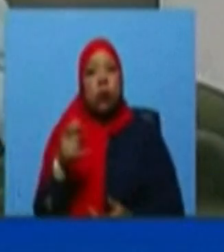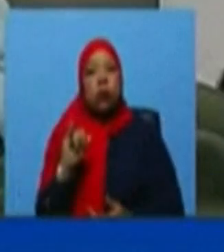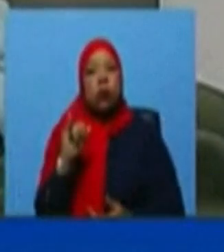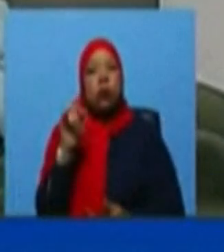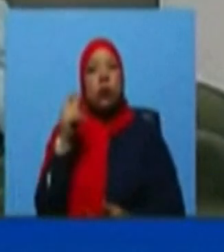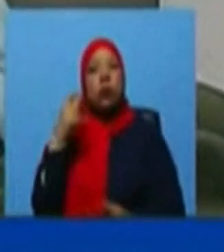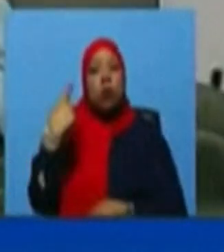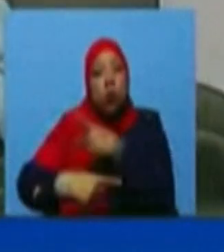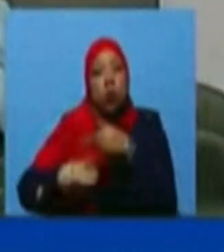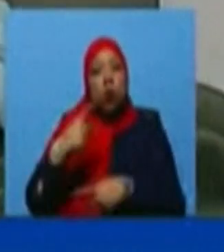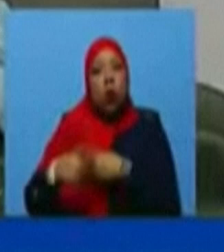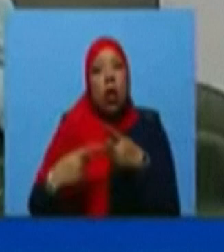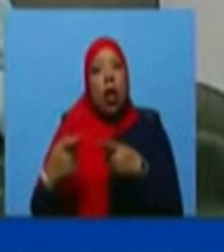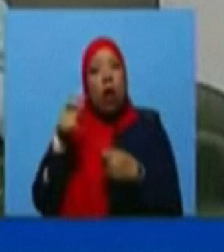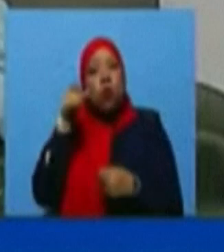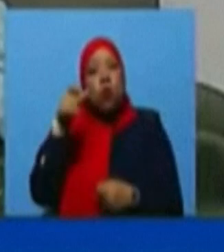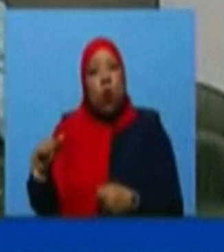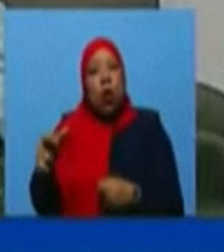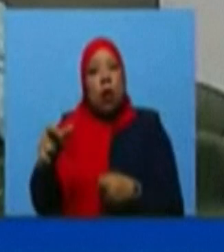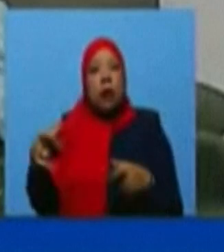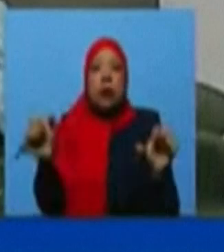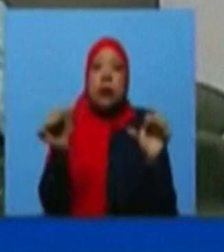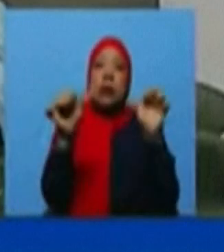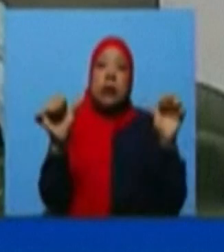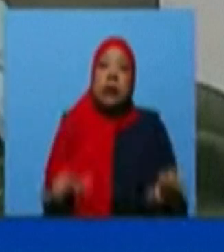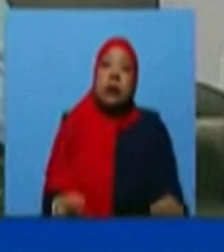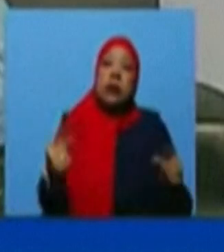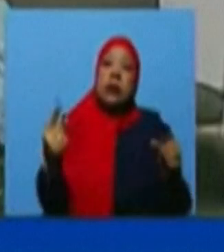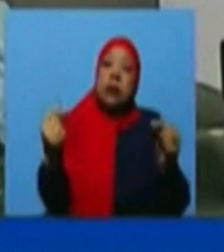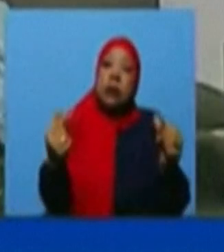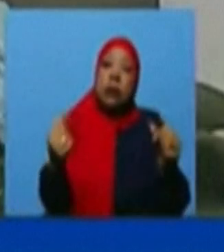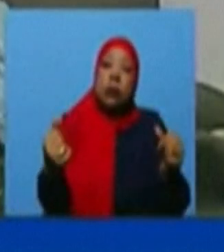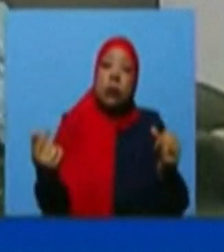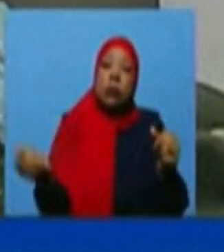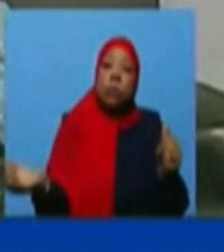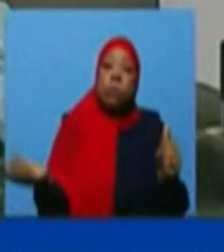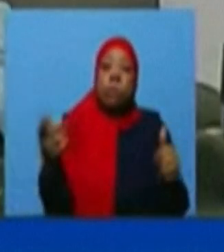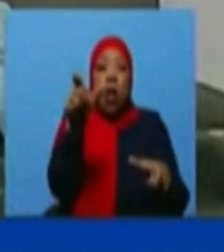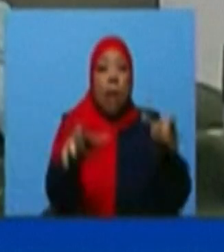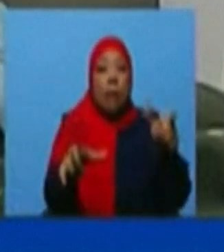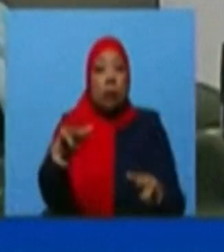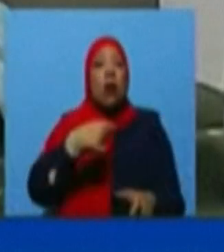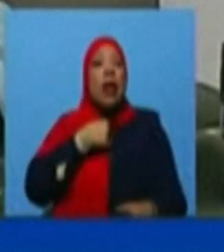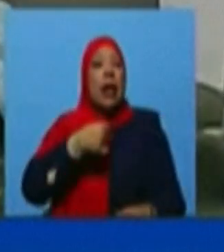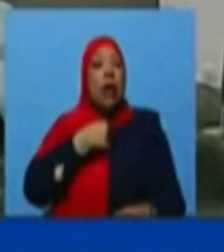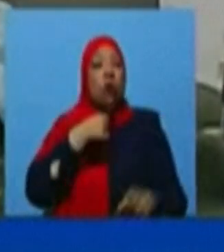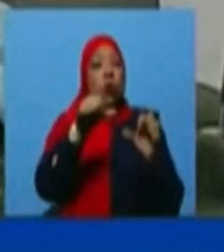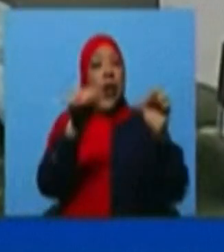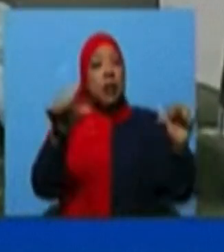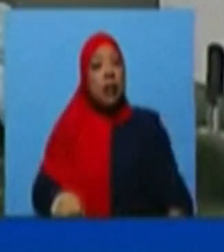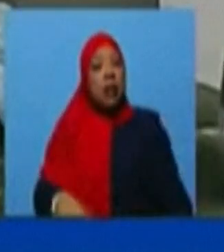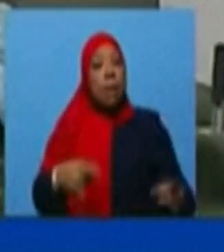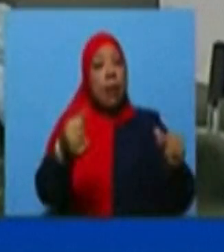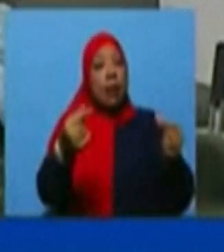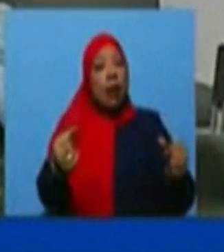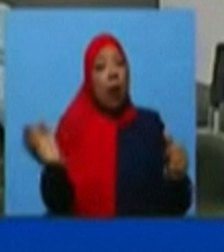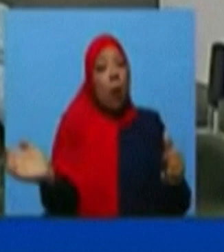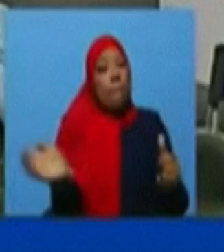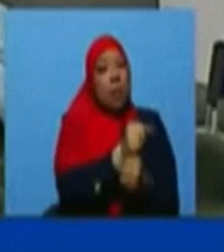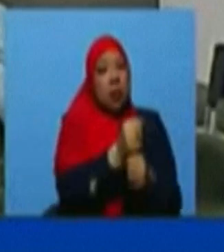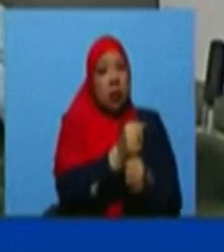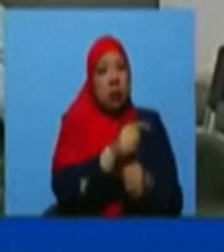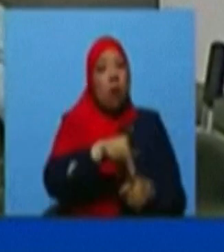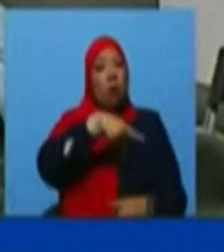que proviene de las corrientes fascistas que se han apoderado de los sectores políticos